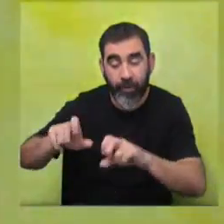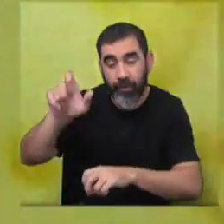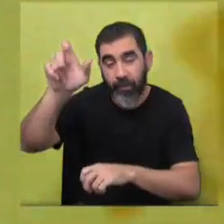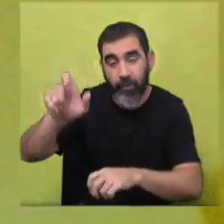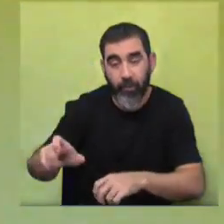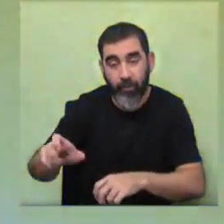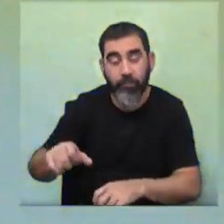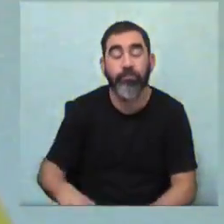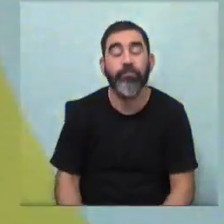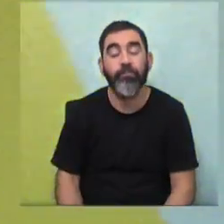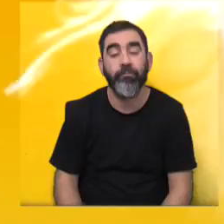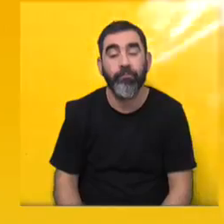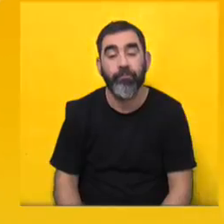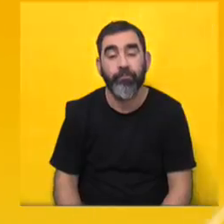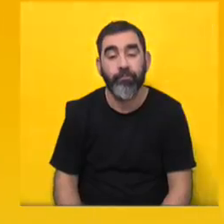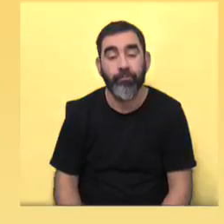Mariana Marchesano.